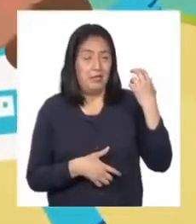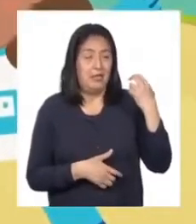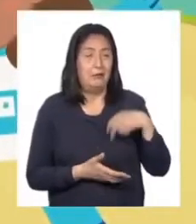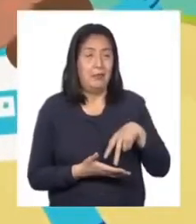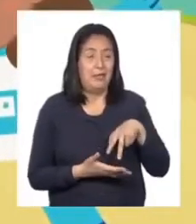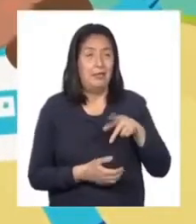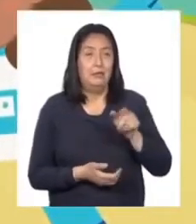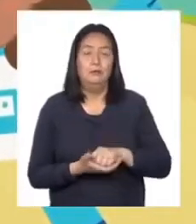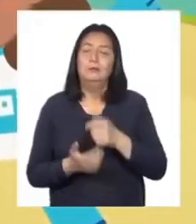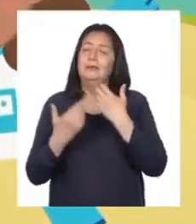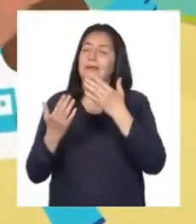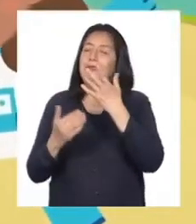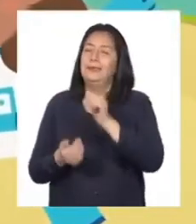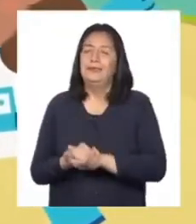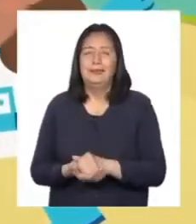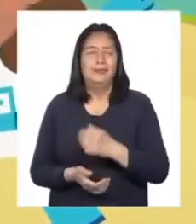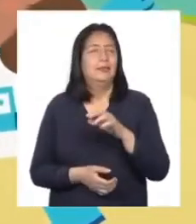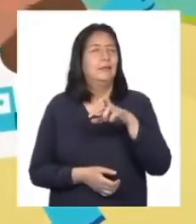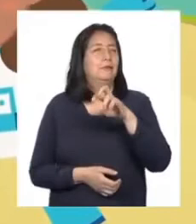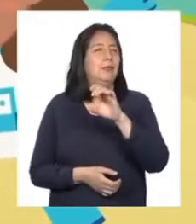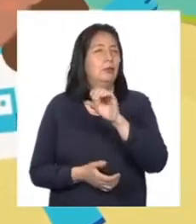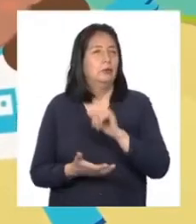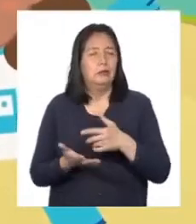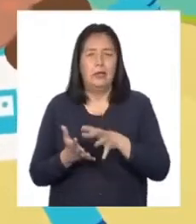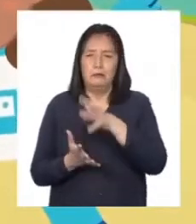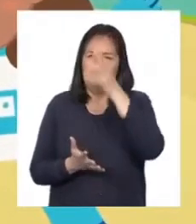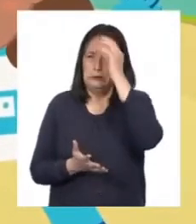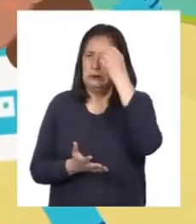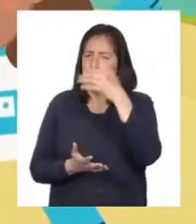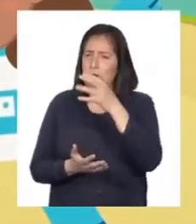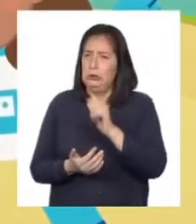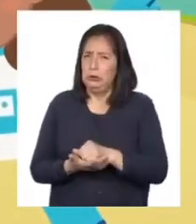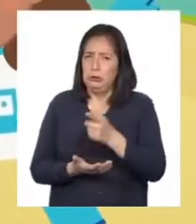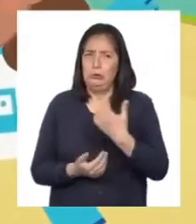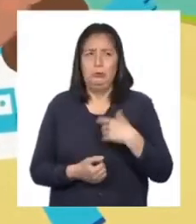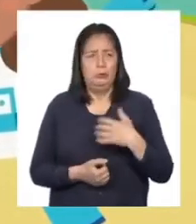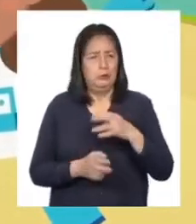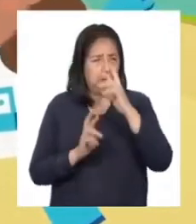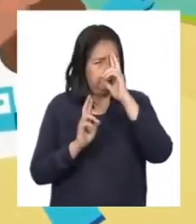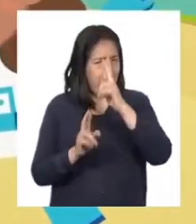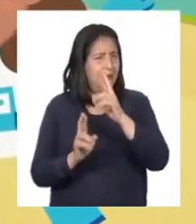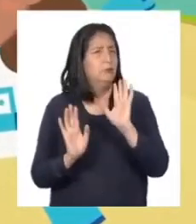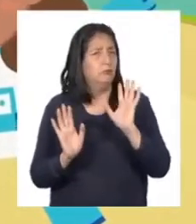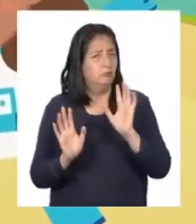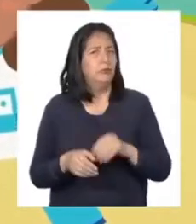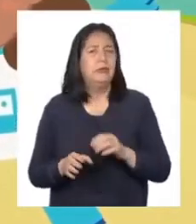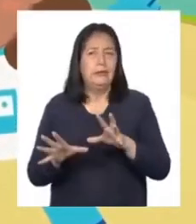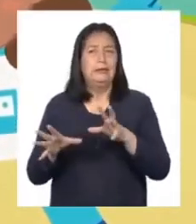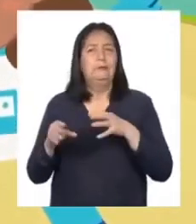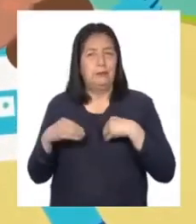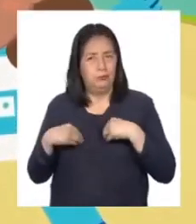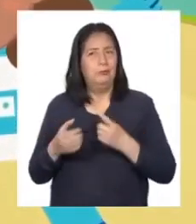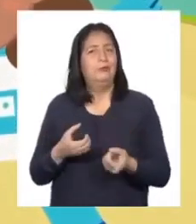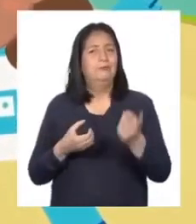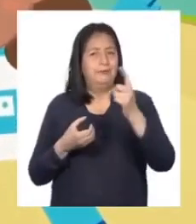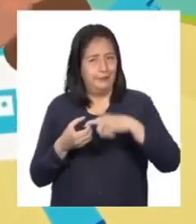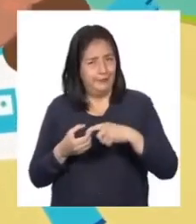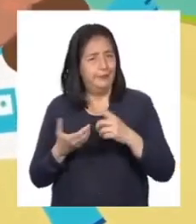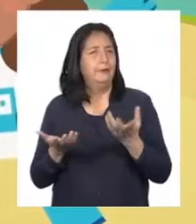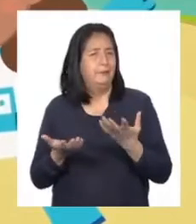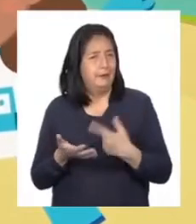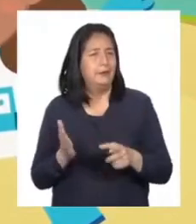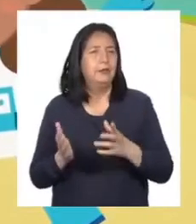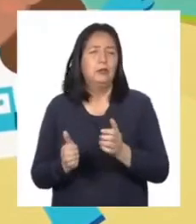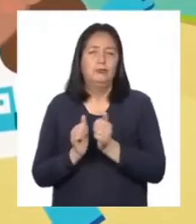Muchas gracias, Paola. Hemos aprendido también lo importante que es el respeto y consentimiento al participar en actividades